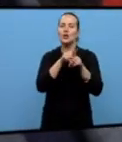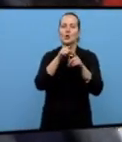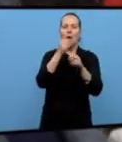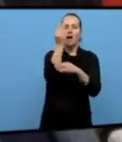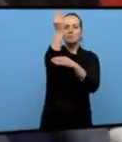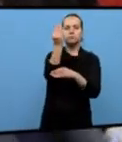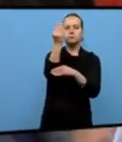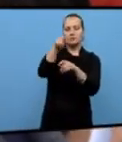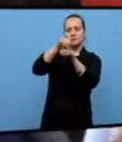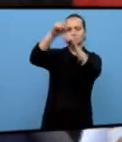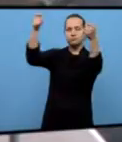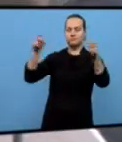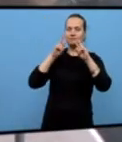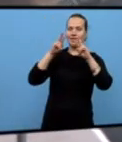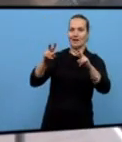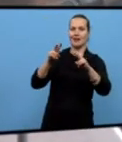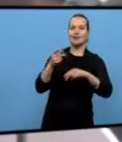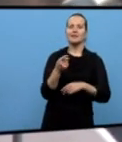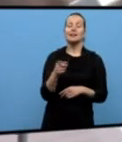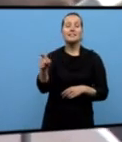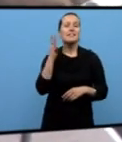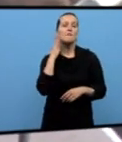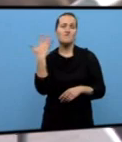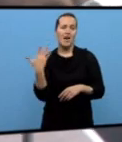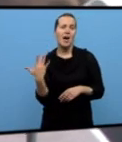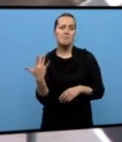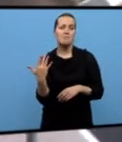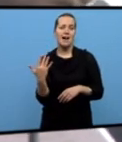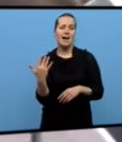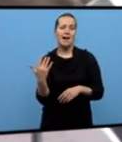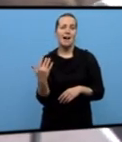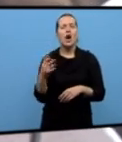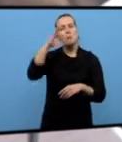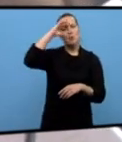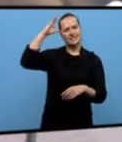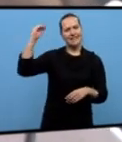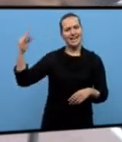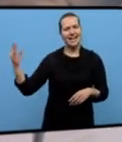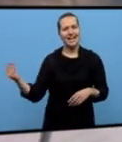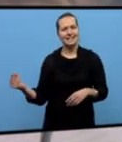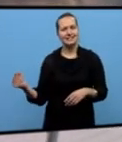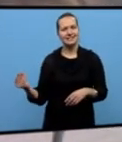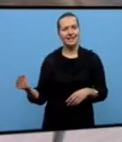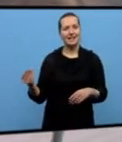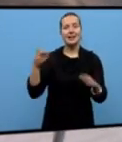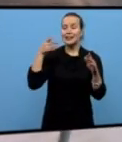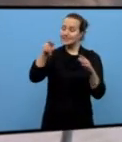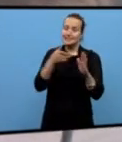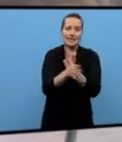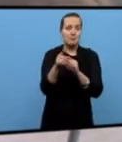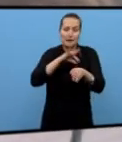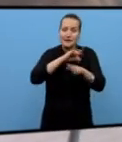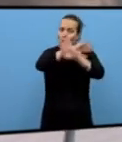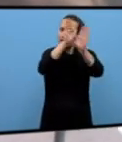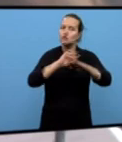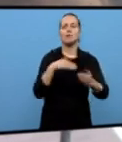busto no parque Biosaludable. Tenía fama de ser moi inteligente e sus diagnósticos